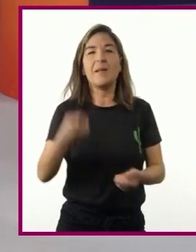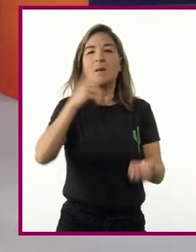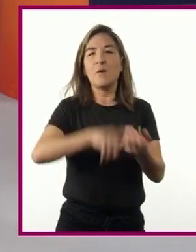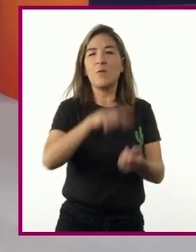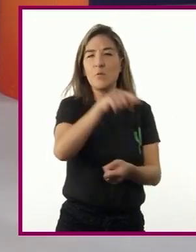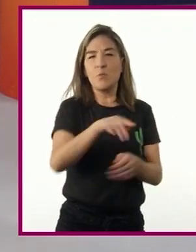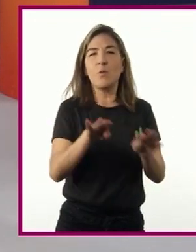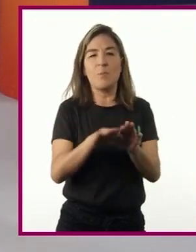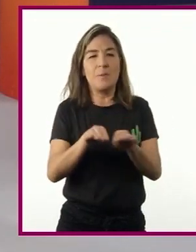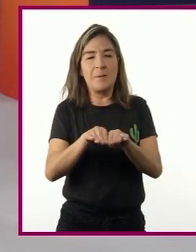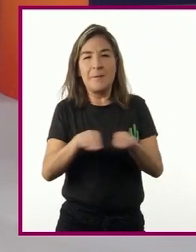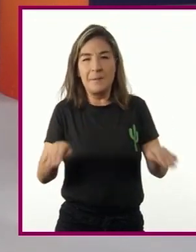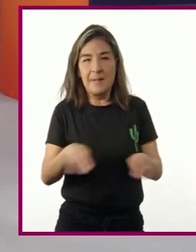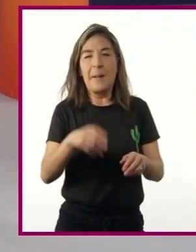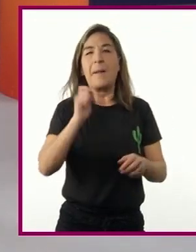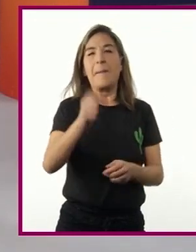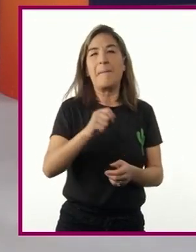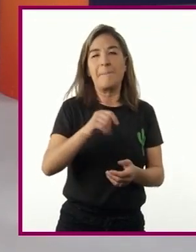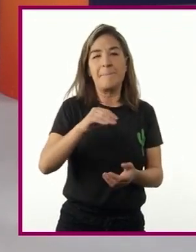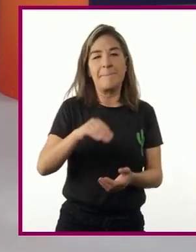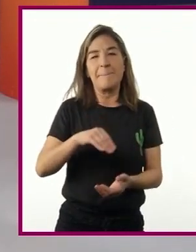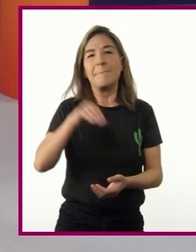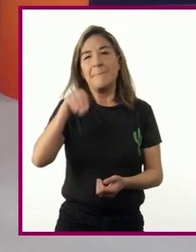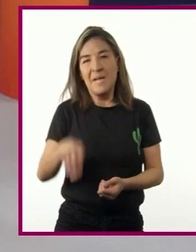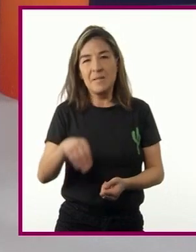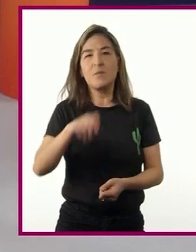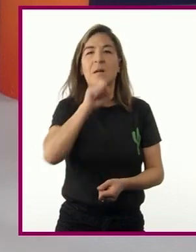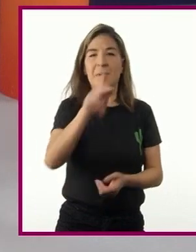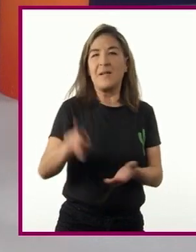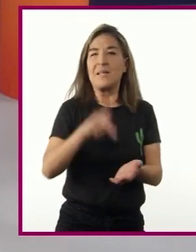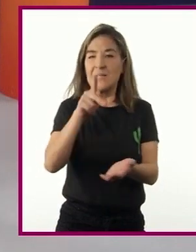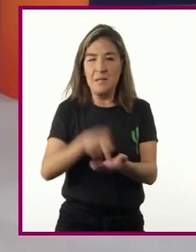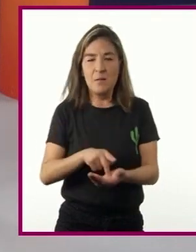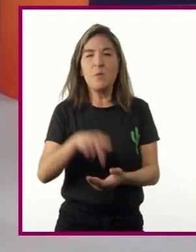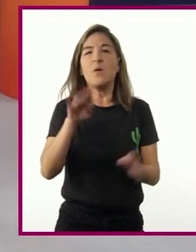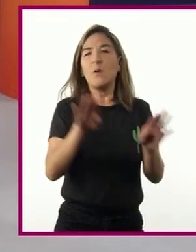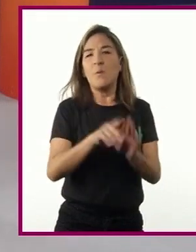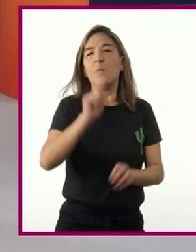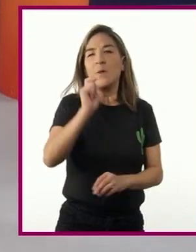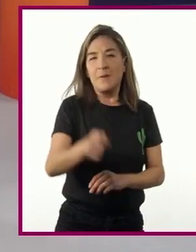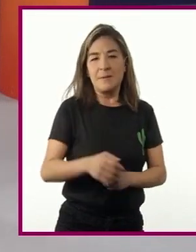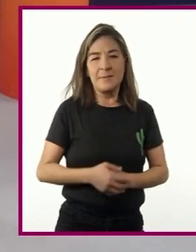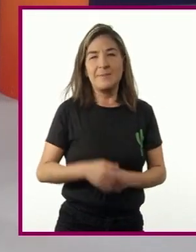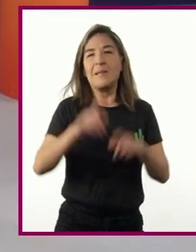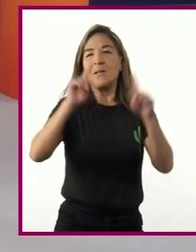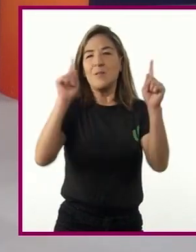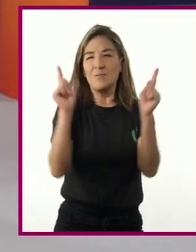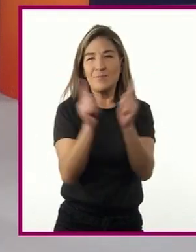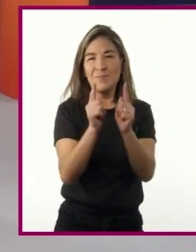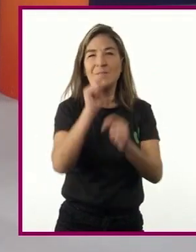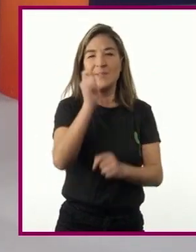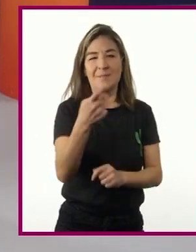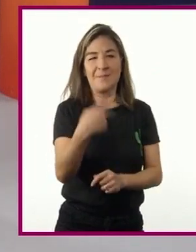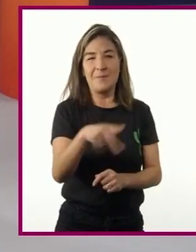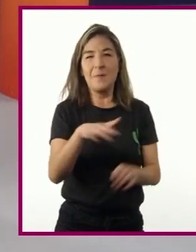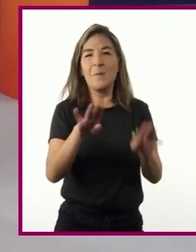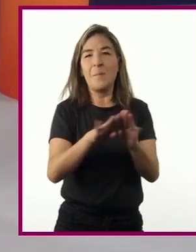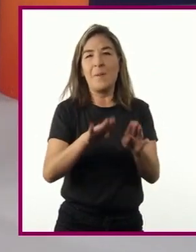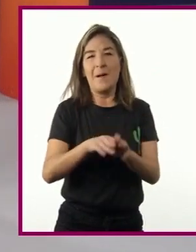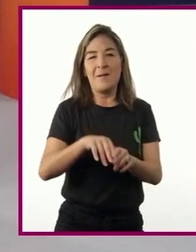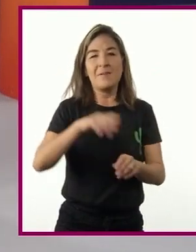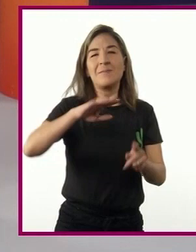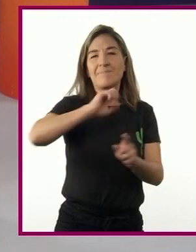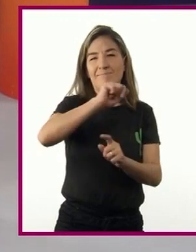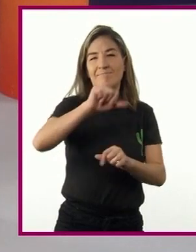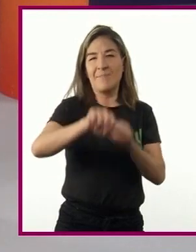unidades de medida, como el metro y el kilómetro, quedan demasiado pequeñas en astronomía. Es por eso que